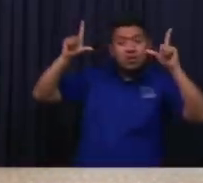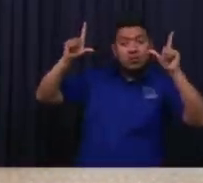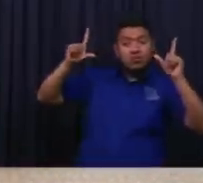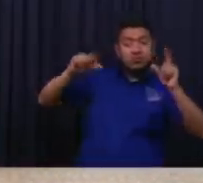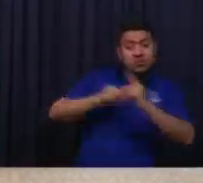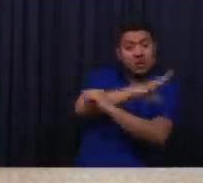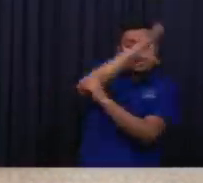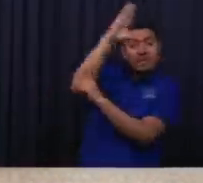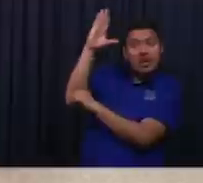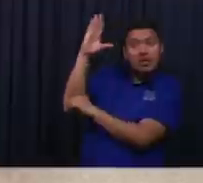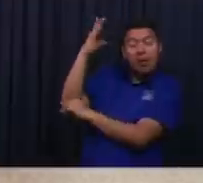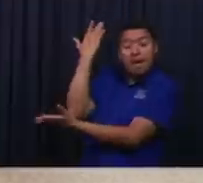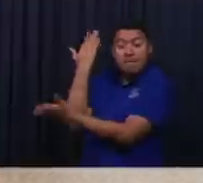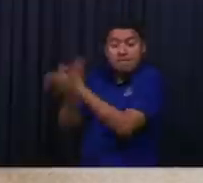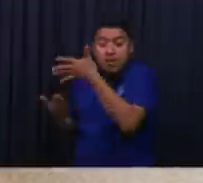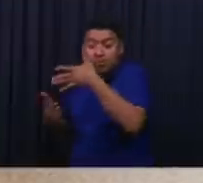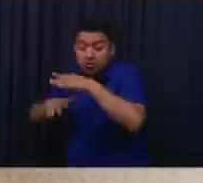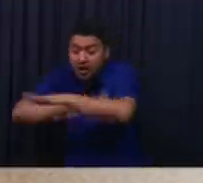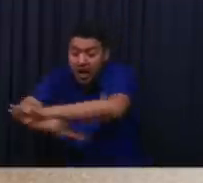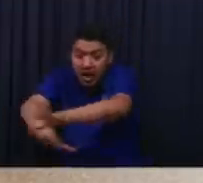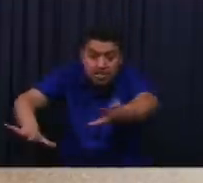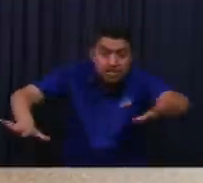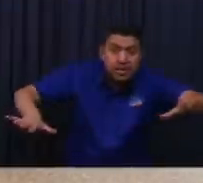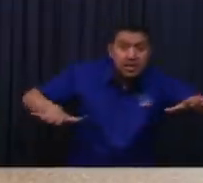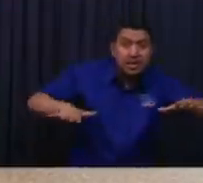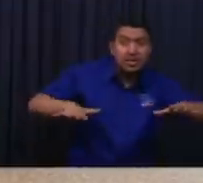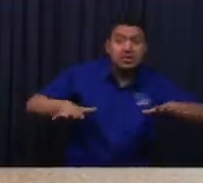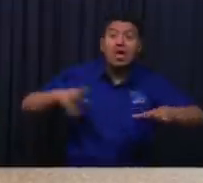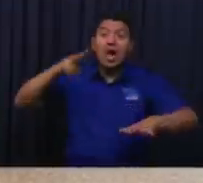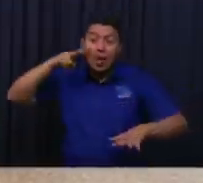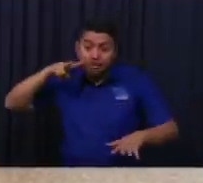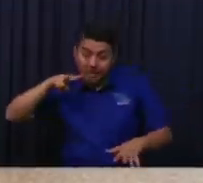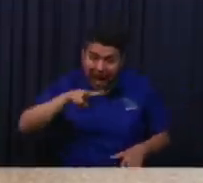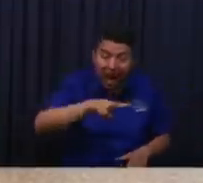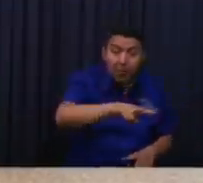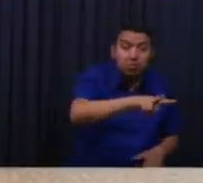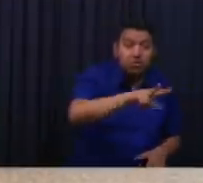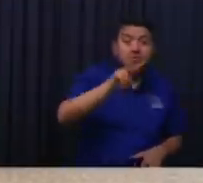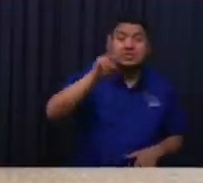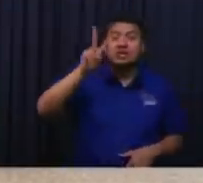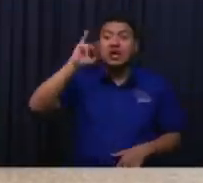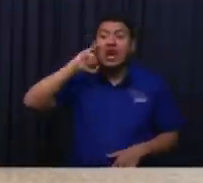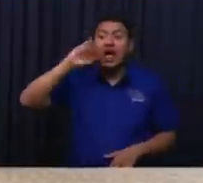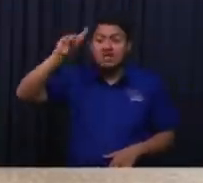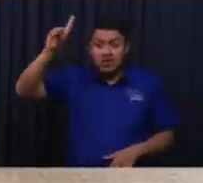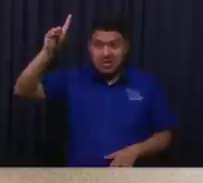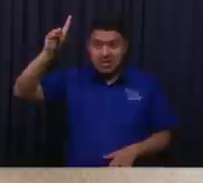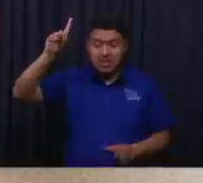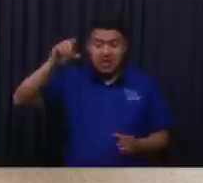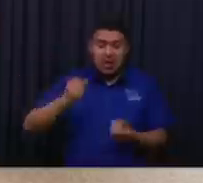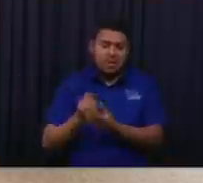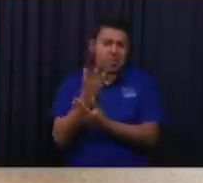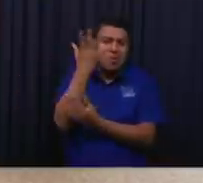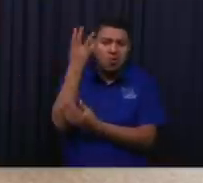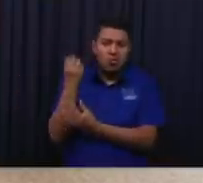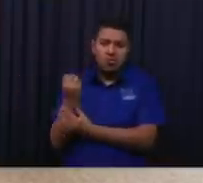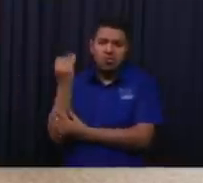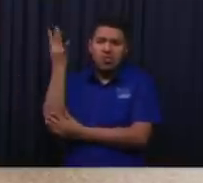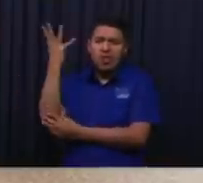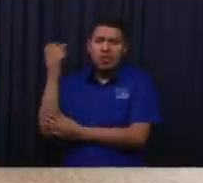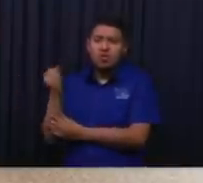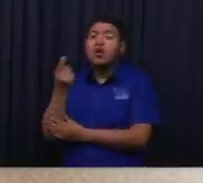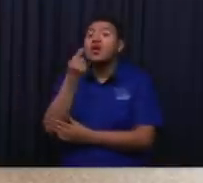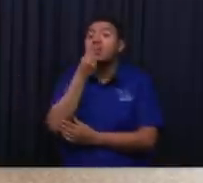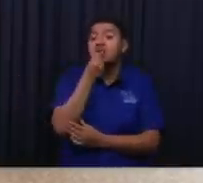vayamos a las viñas, veamos si la vid ha brotado, si se han abierto sus flores, si se han florecido